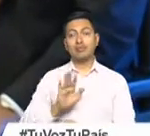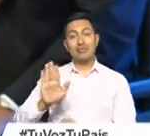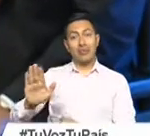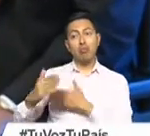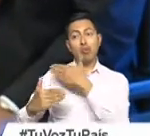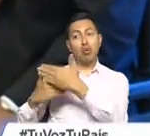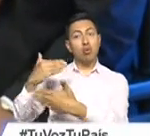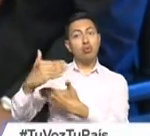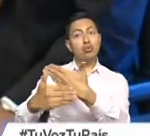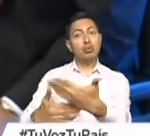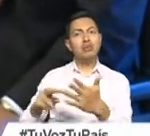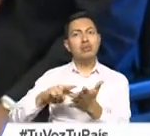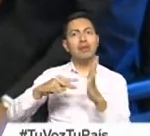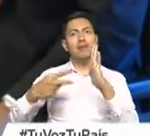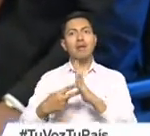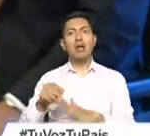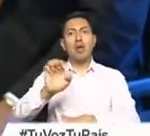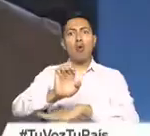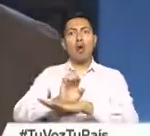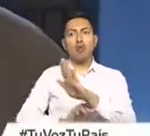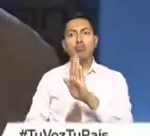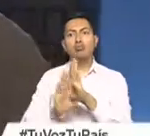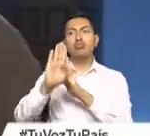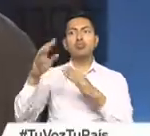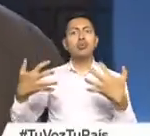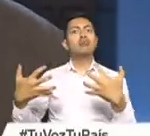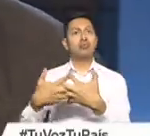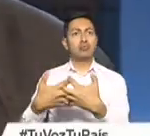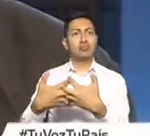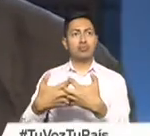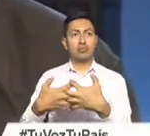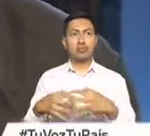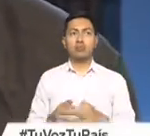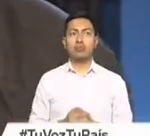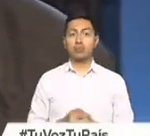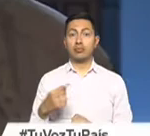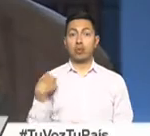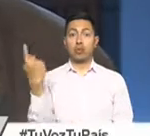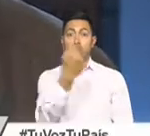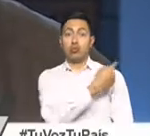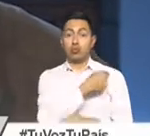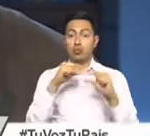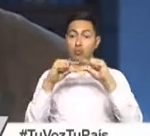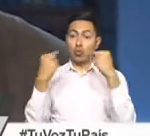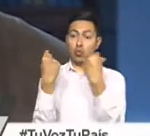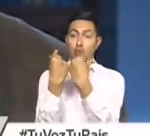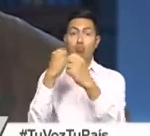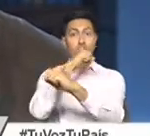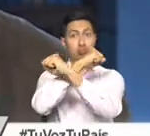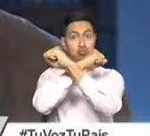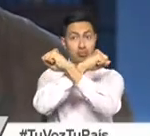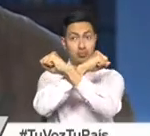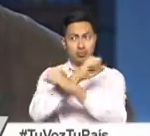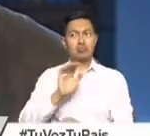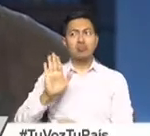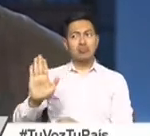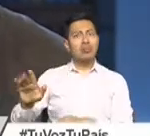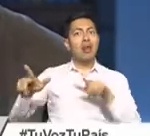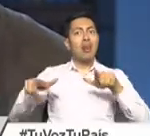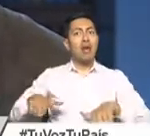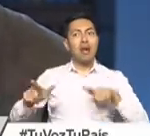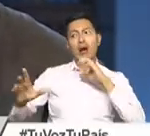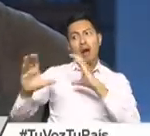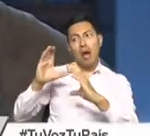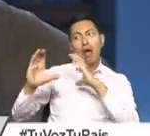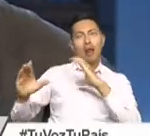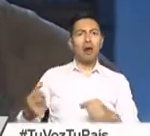permite la construcción de un país más cohesionado. Debemos decir, como Partido Comunista Ecuatoriano, que ha sido un gusto esta conversación con el